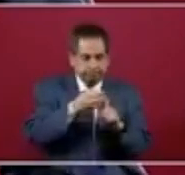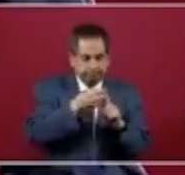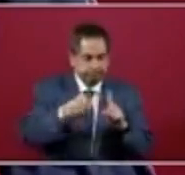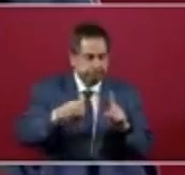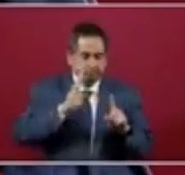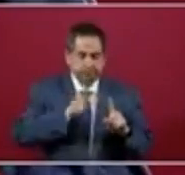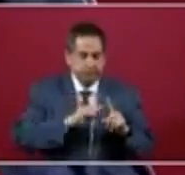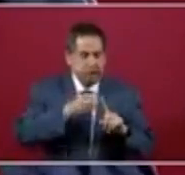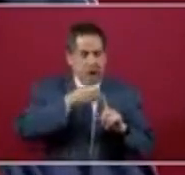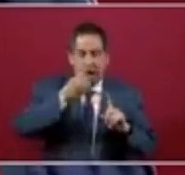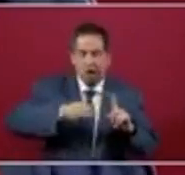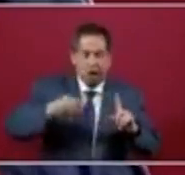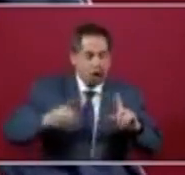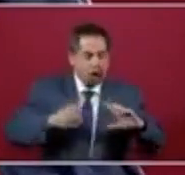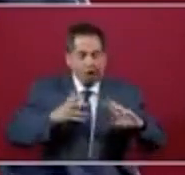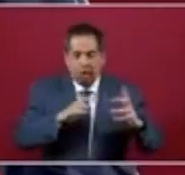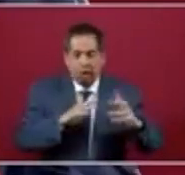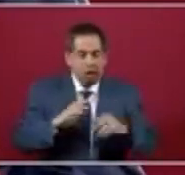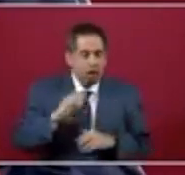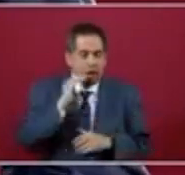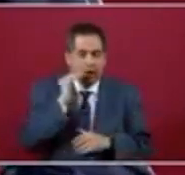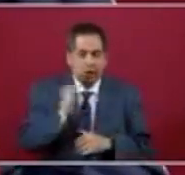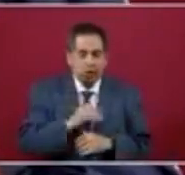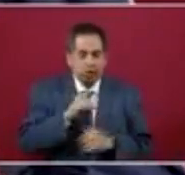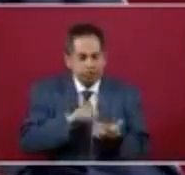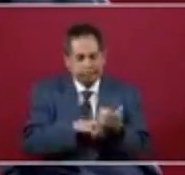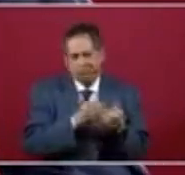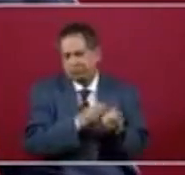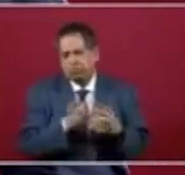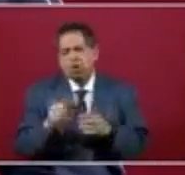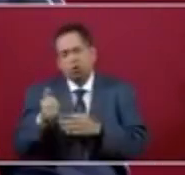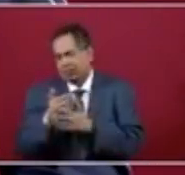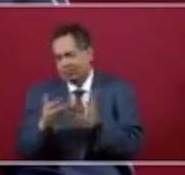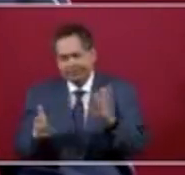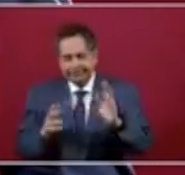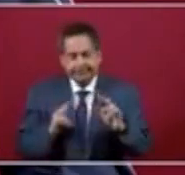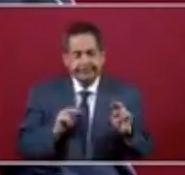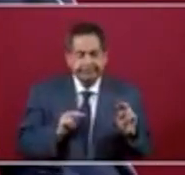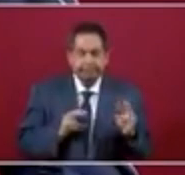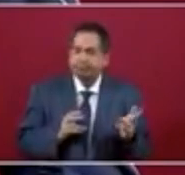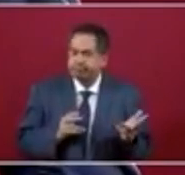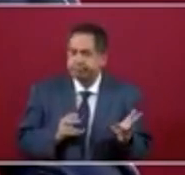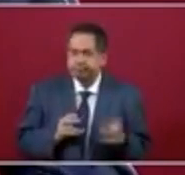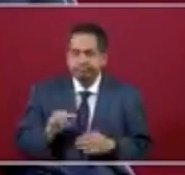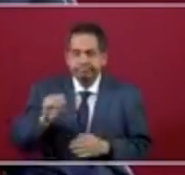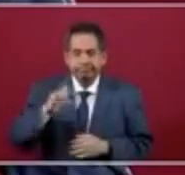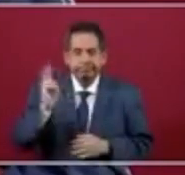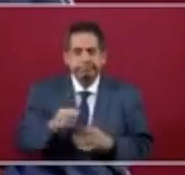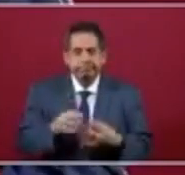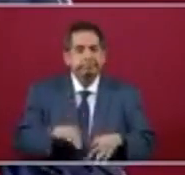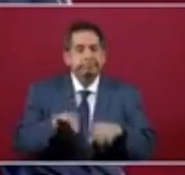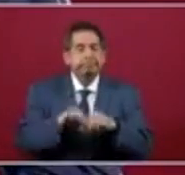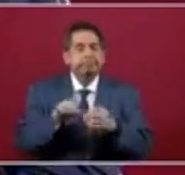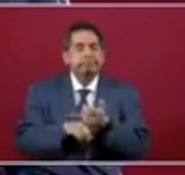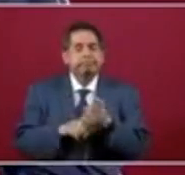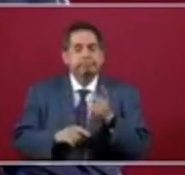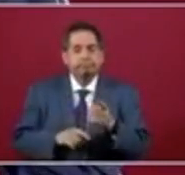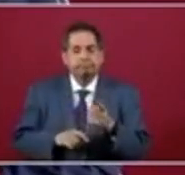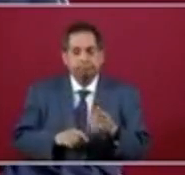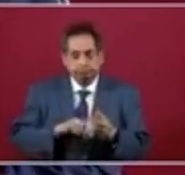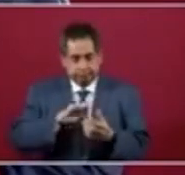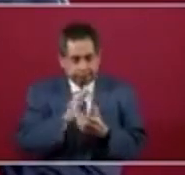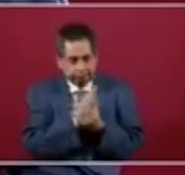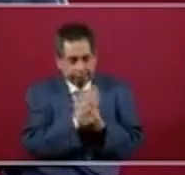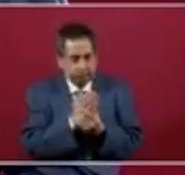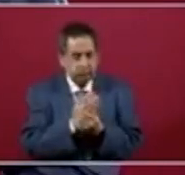que tiene esta documentación y otra. Entonces, sí es importante. La documentación no